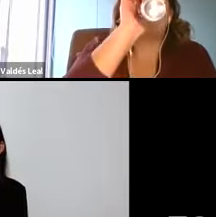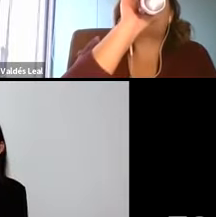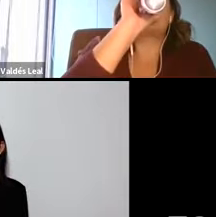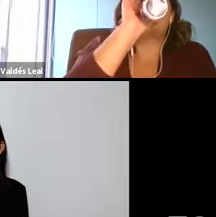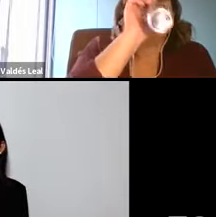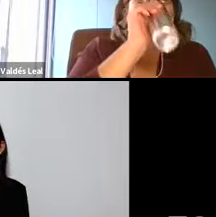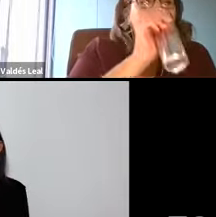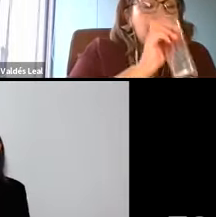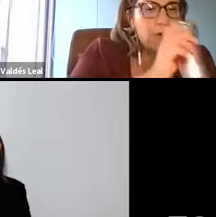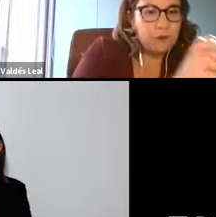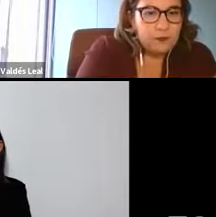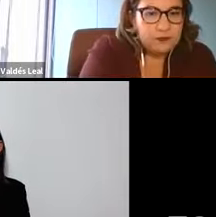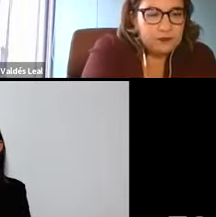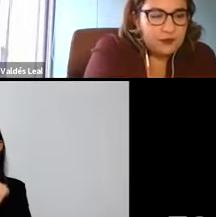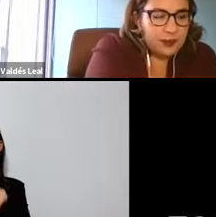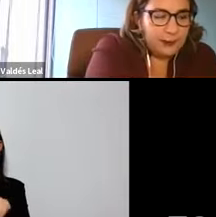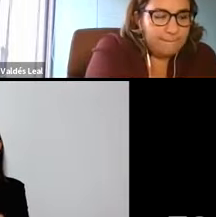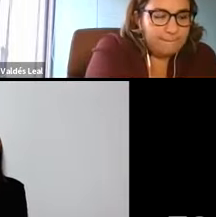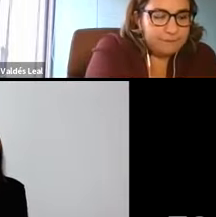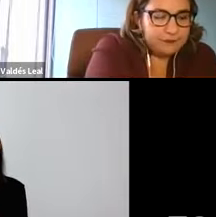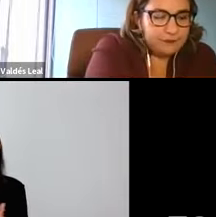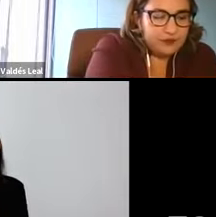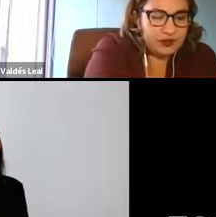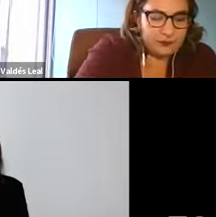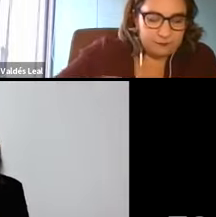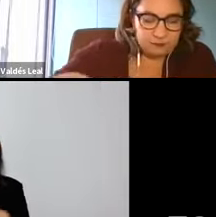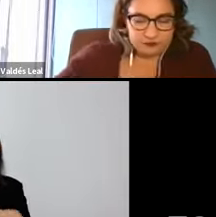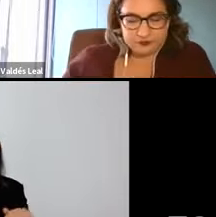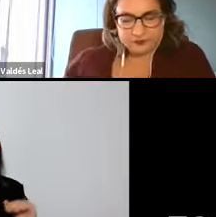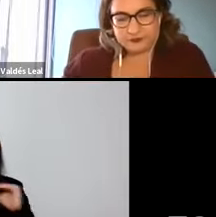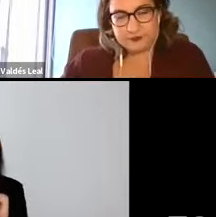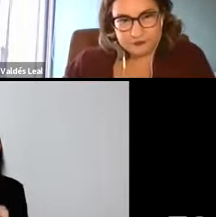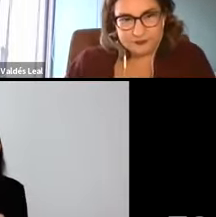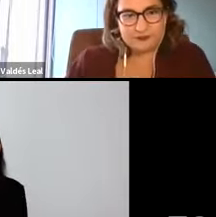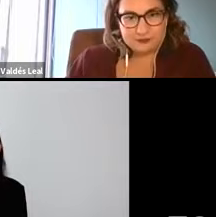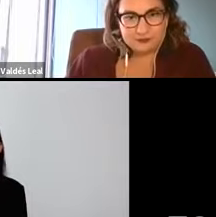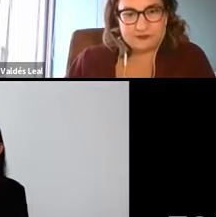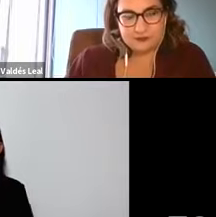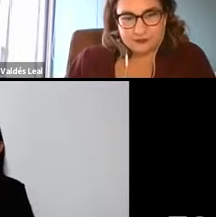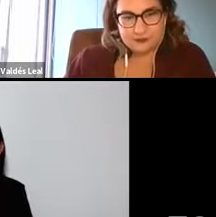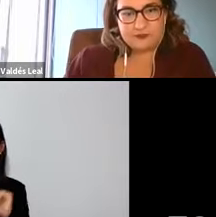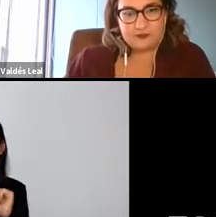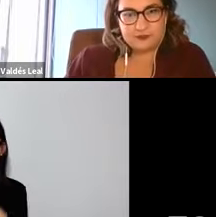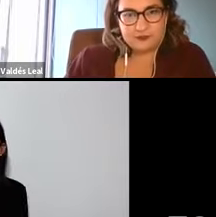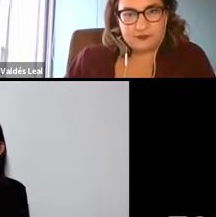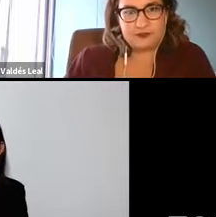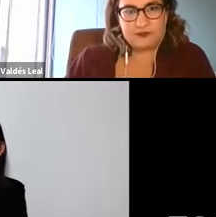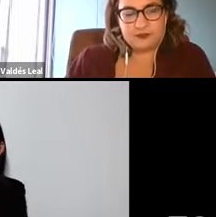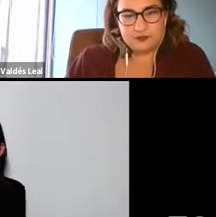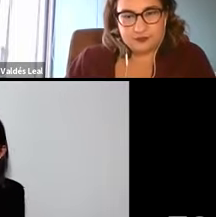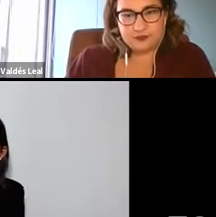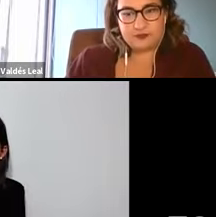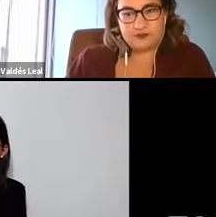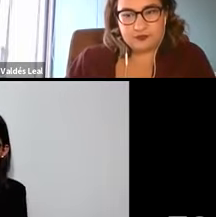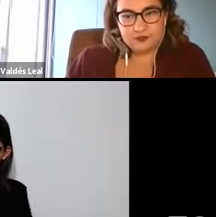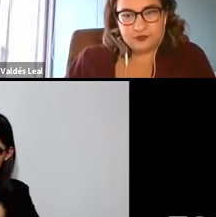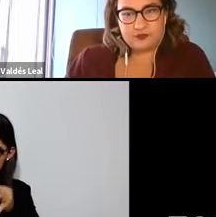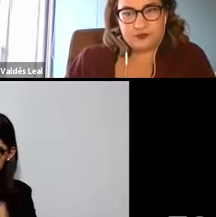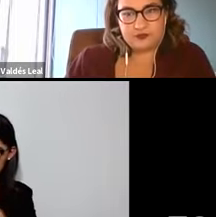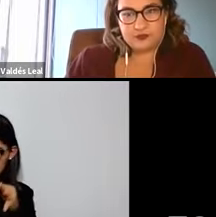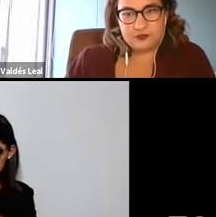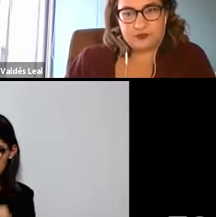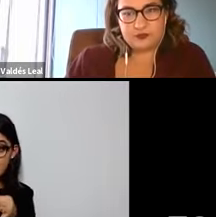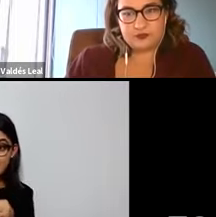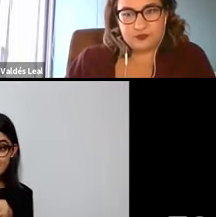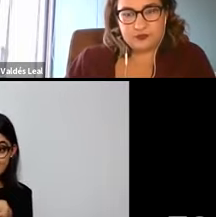¿no? Que el derecho a la igualdad ha ganado muchas batallas en tribunales. Me parece que es cierto